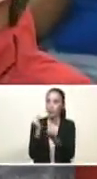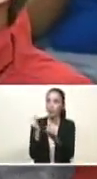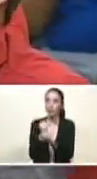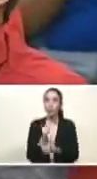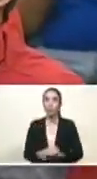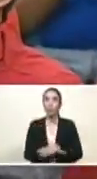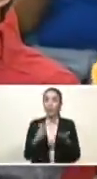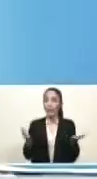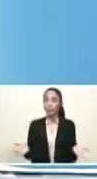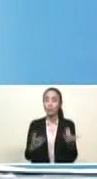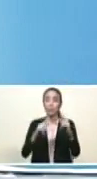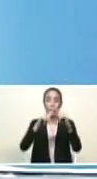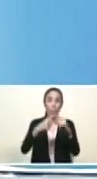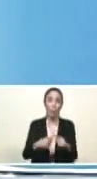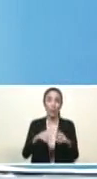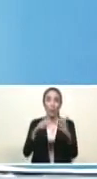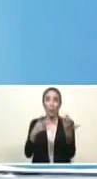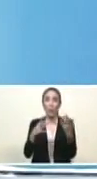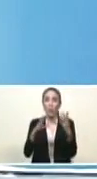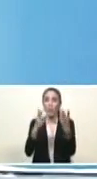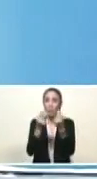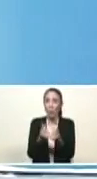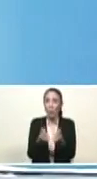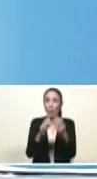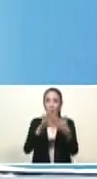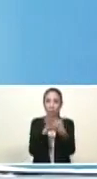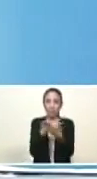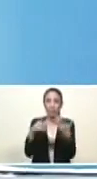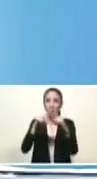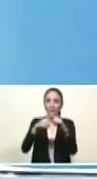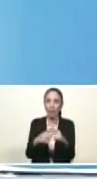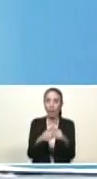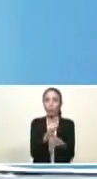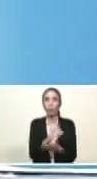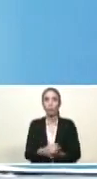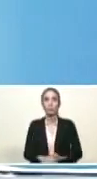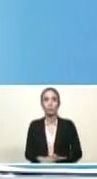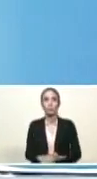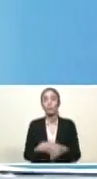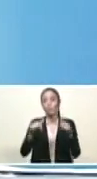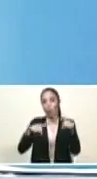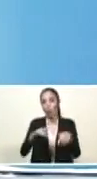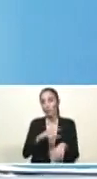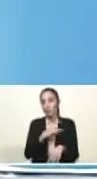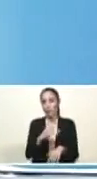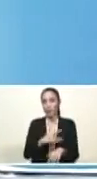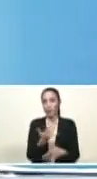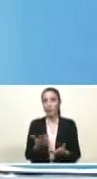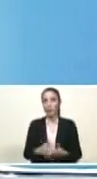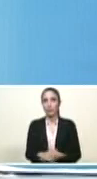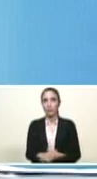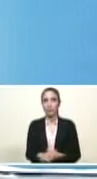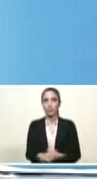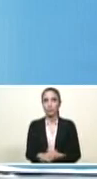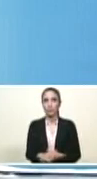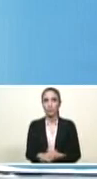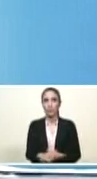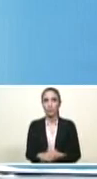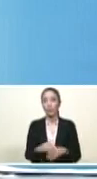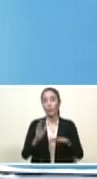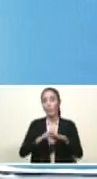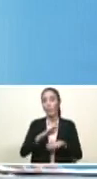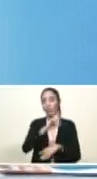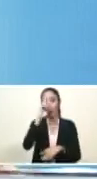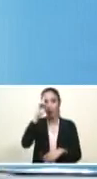parir y a echar números. Por eso hoy es un día de sentimientos porque él tenía